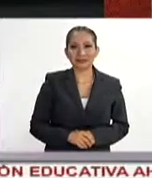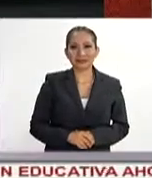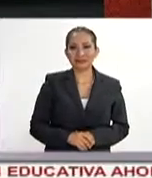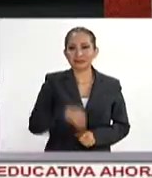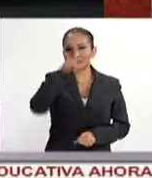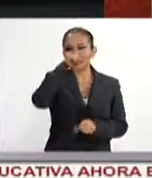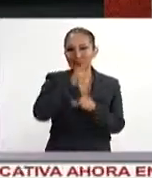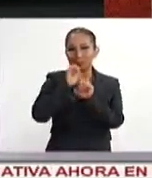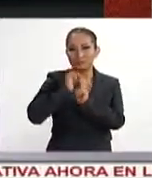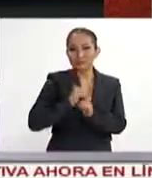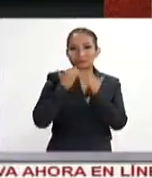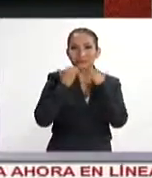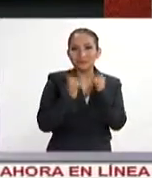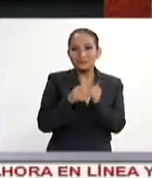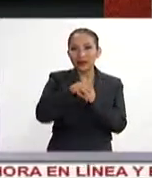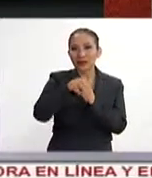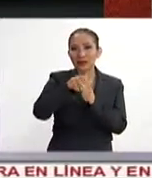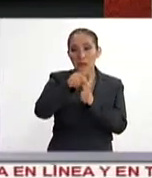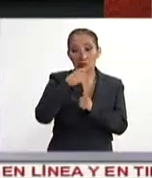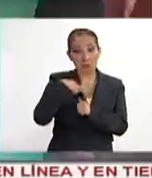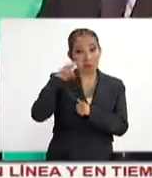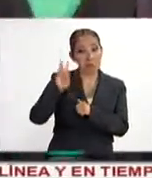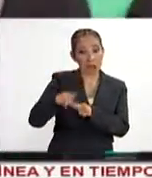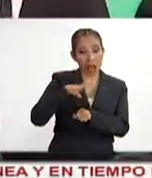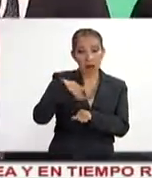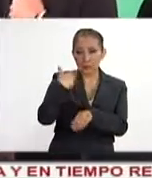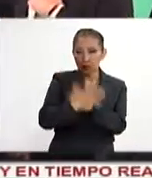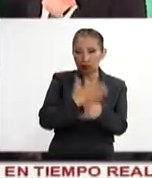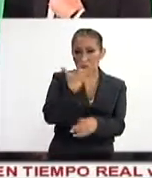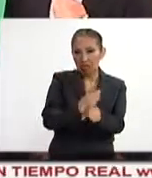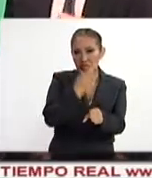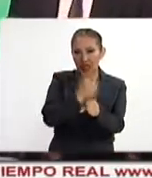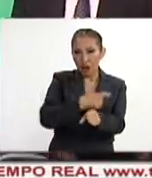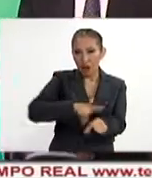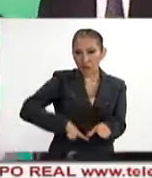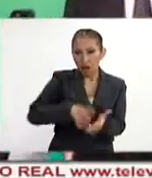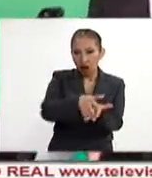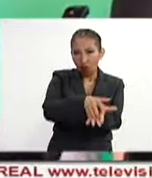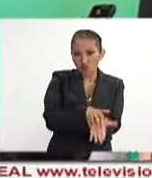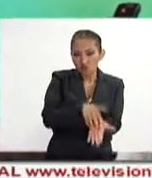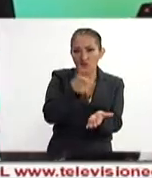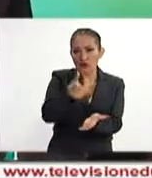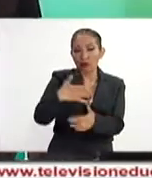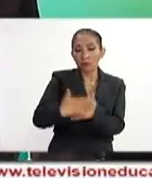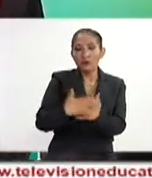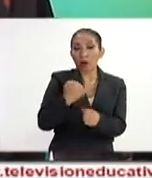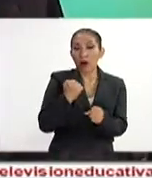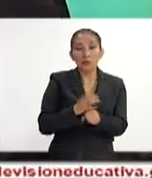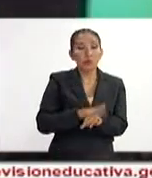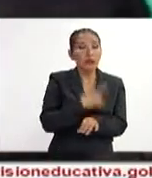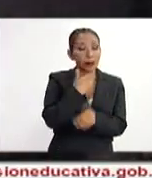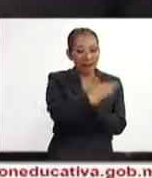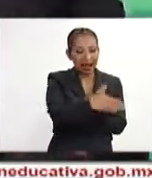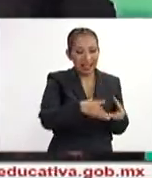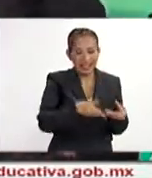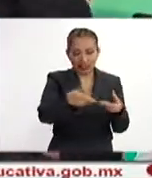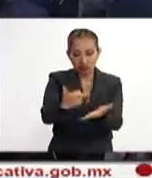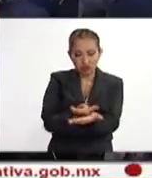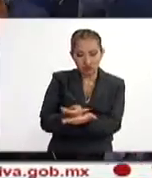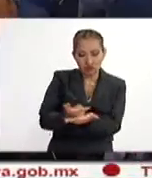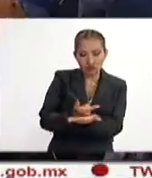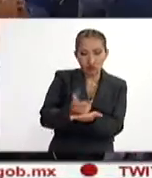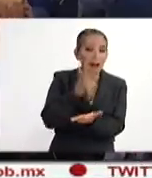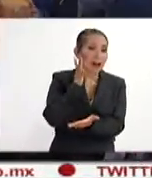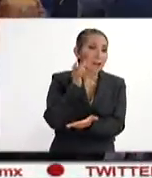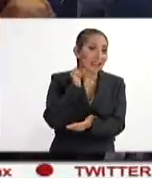El secretario de Hacienda, José Antonio Meade, reconoció que habrá más ajustes al gasto público para el siguiente año. Explicó que el paquete presupuestal que se entregará